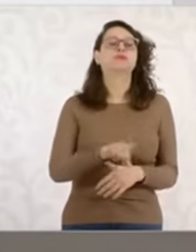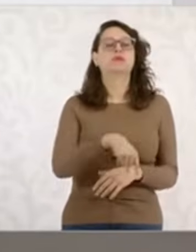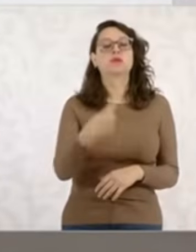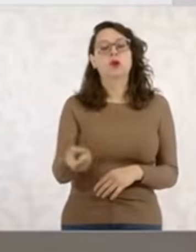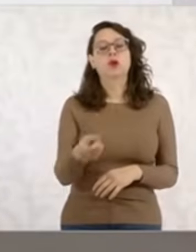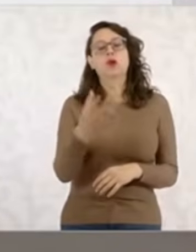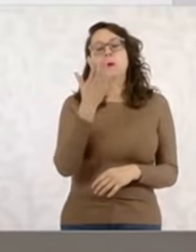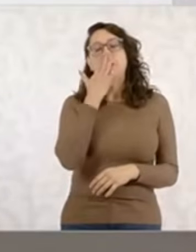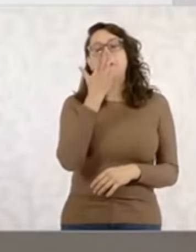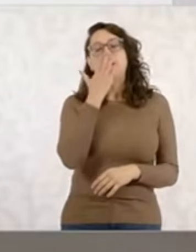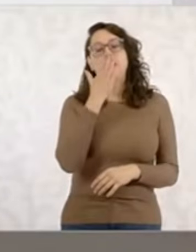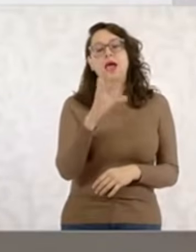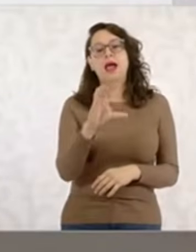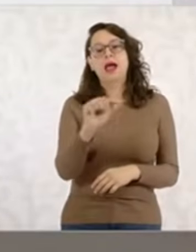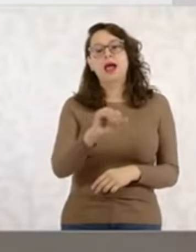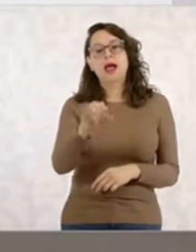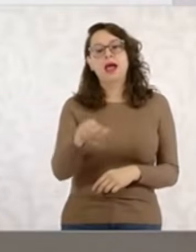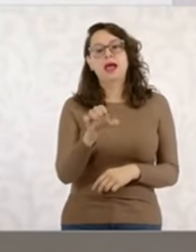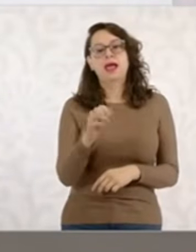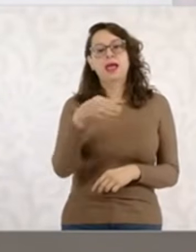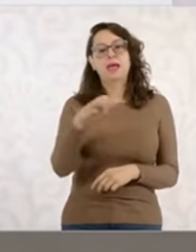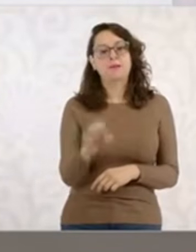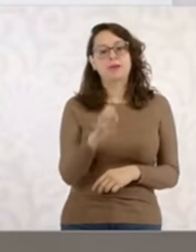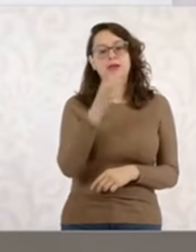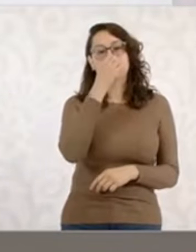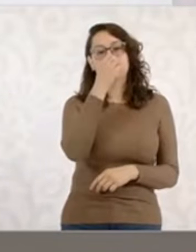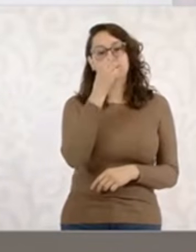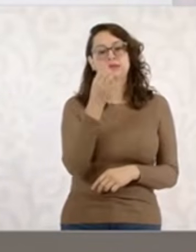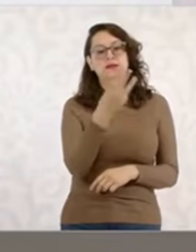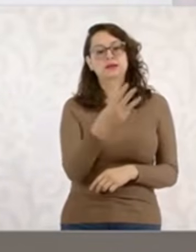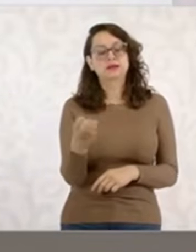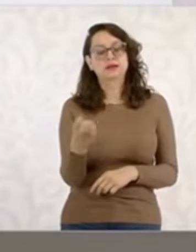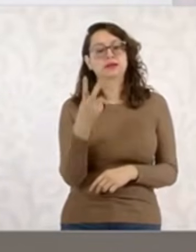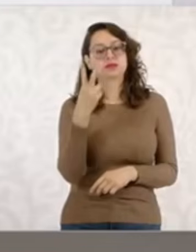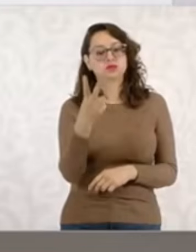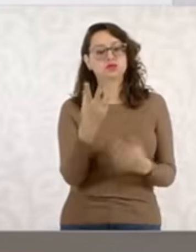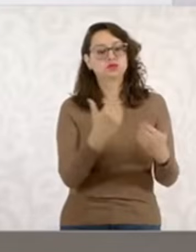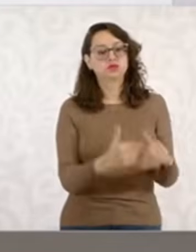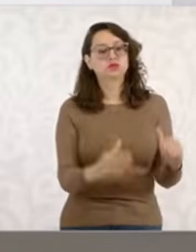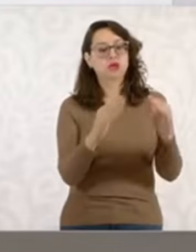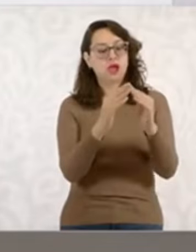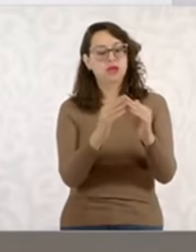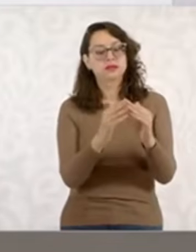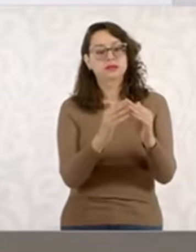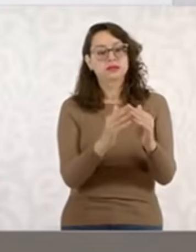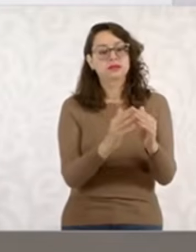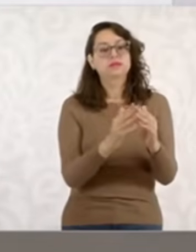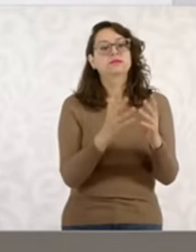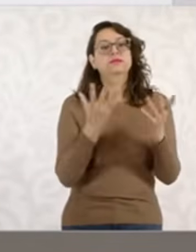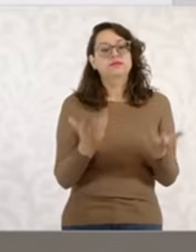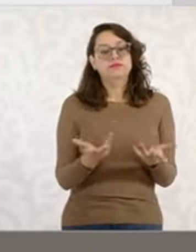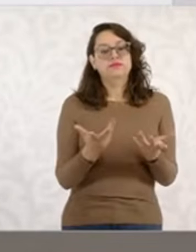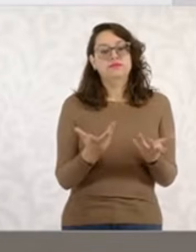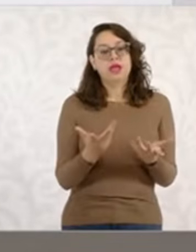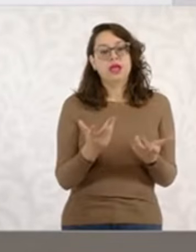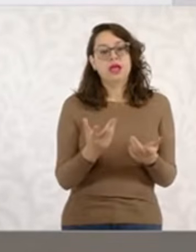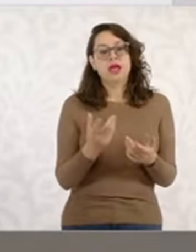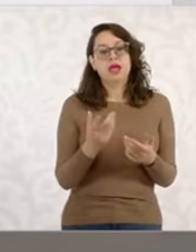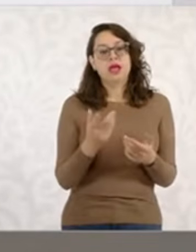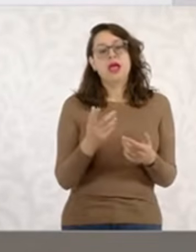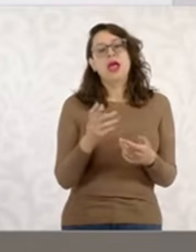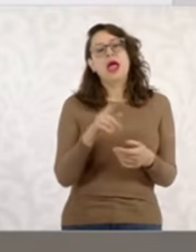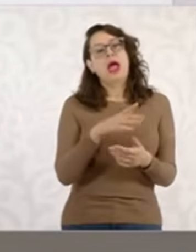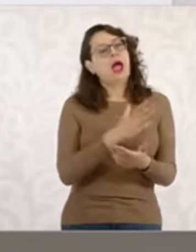Cajeme, en Sonora, estamos construyendo 302. Son no solo 302, si vemos luego el cuadro, en Sonora